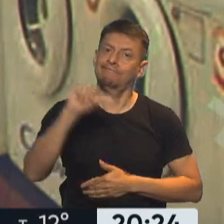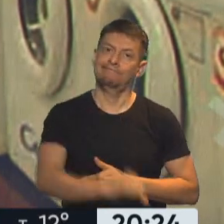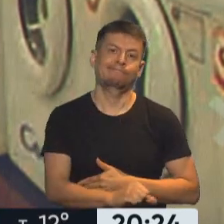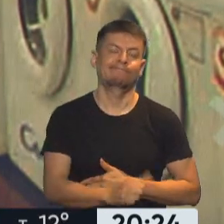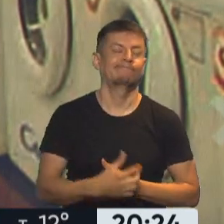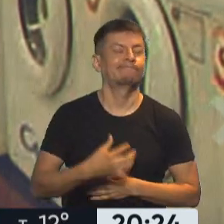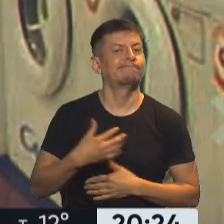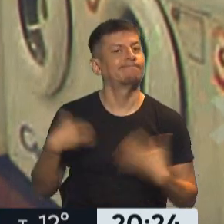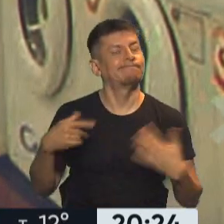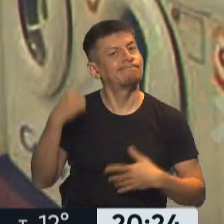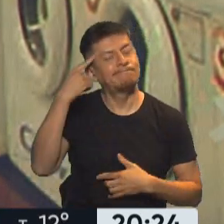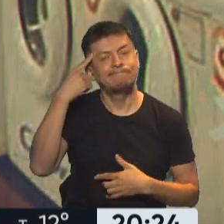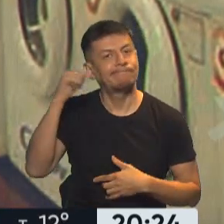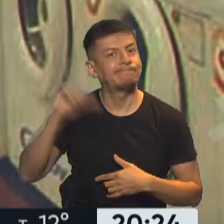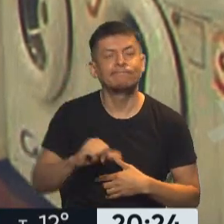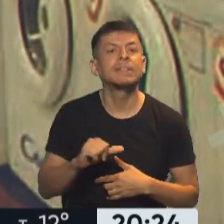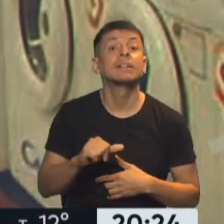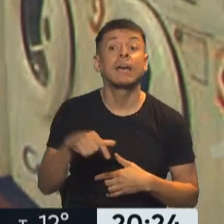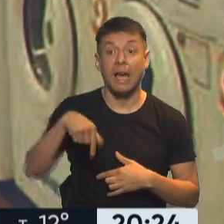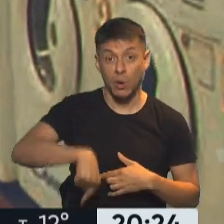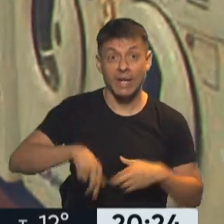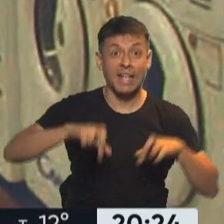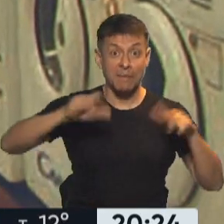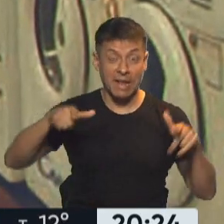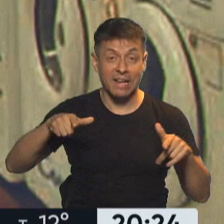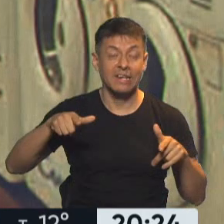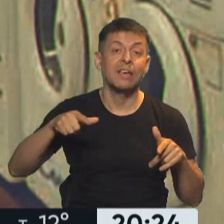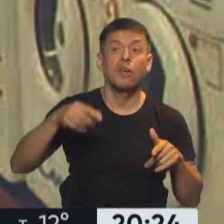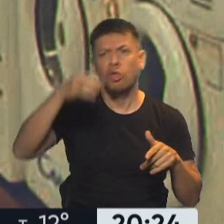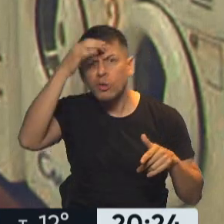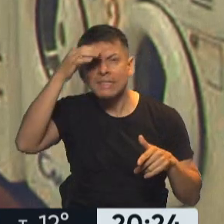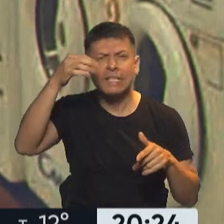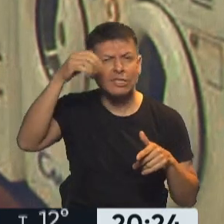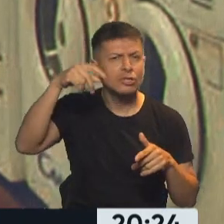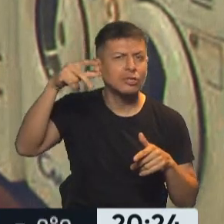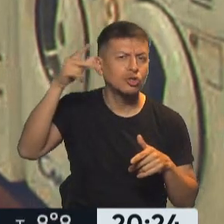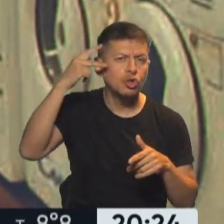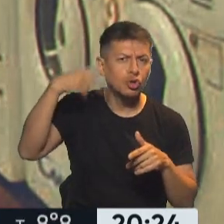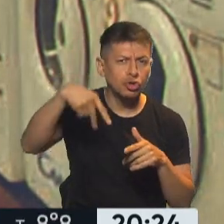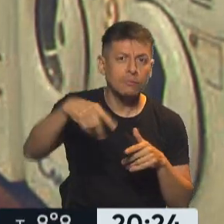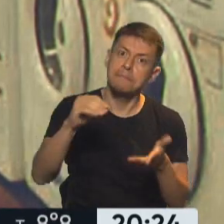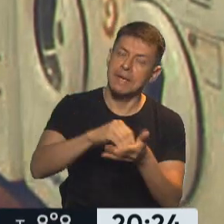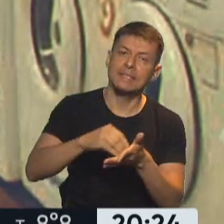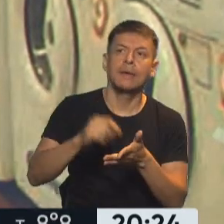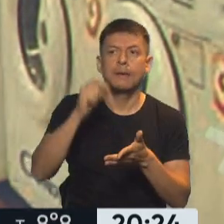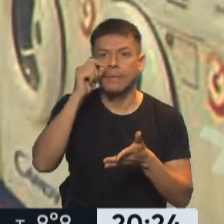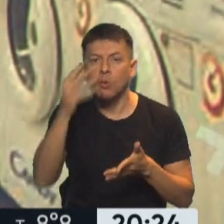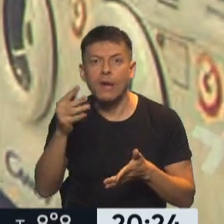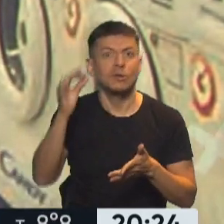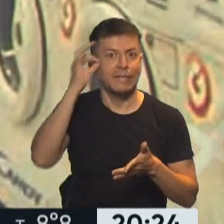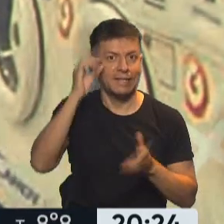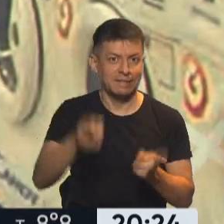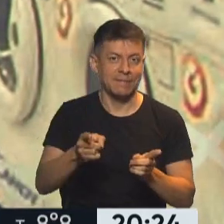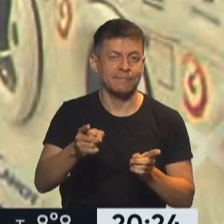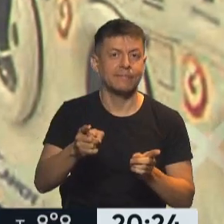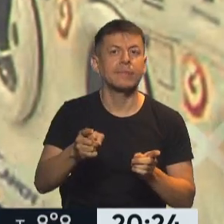hace algunos días el Ahora 12, sumándole la Ahora 18, la Ahora 24 y la Ahora 30 también. Estuvimos justamente en una casa de electrodomésticos